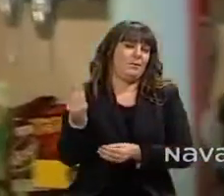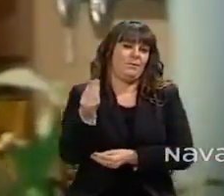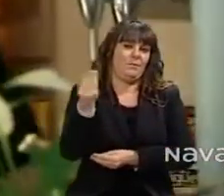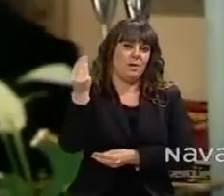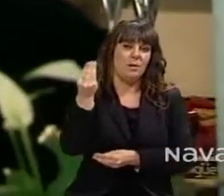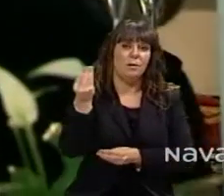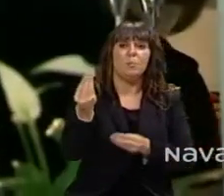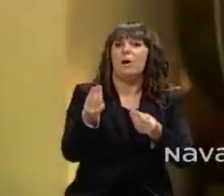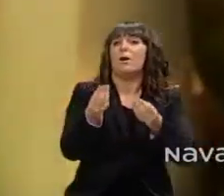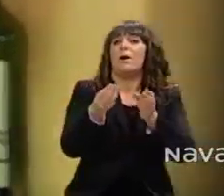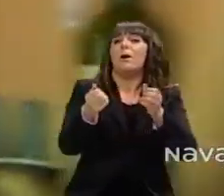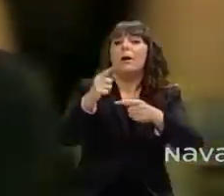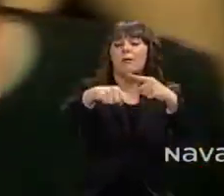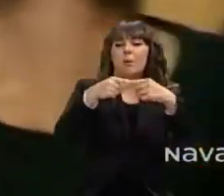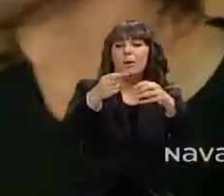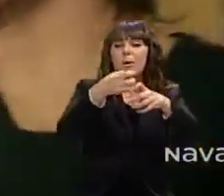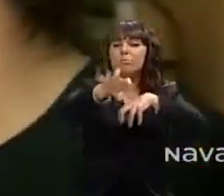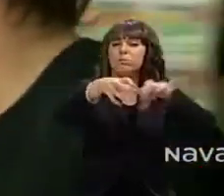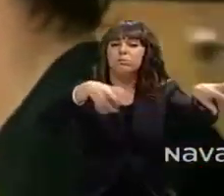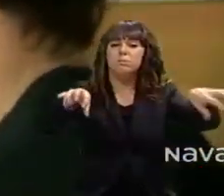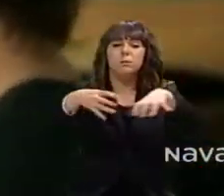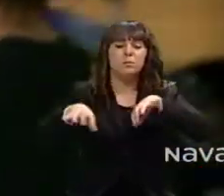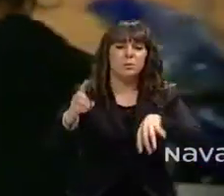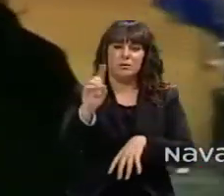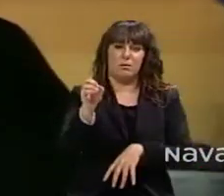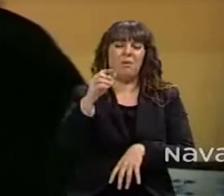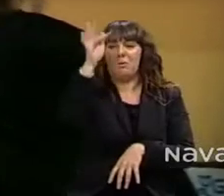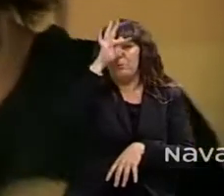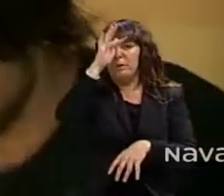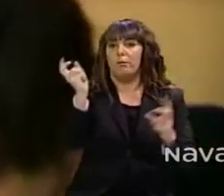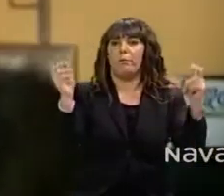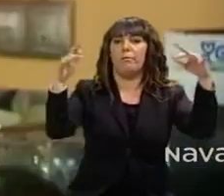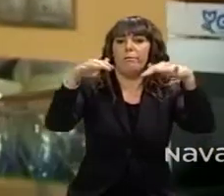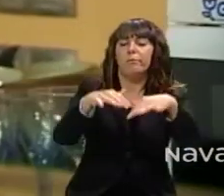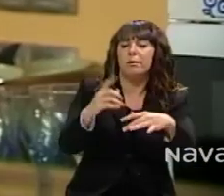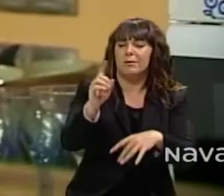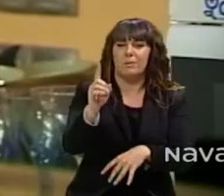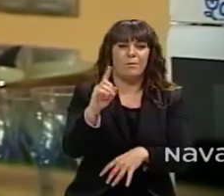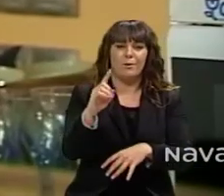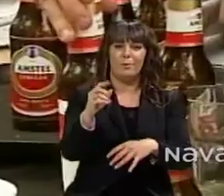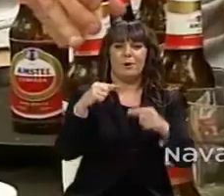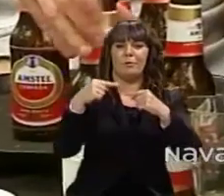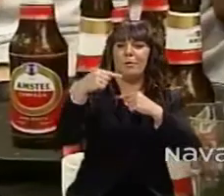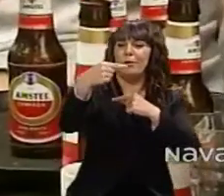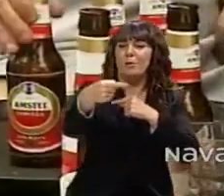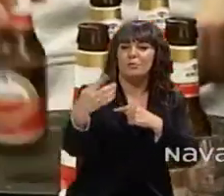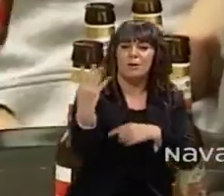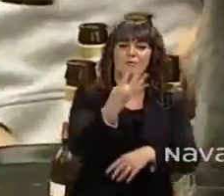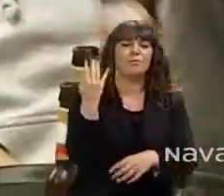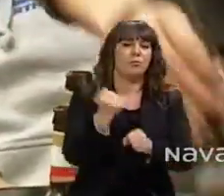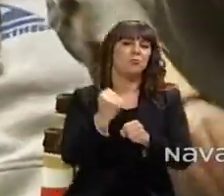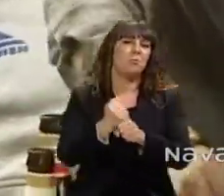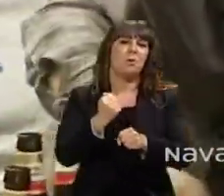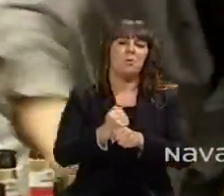juntos, en lugar de estar uno por ahí, otro por allá, que te ves el domingo, que no te ves dentro de un mes, es enriquecedor para mí. Muy